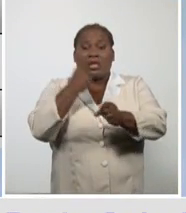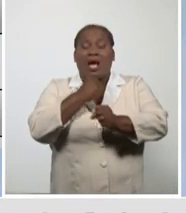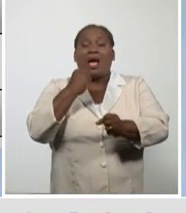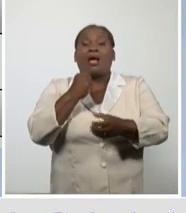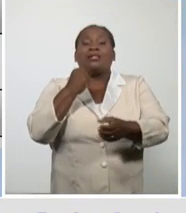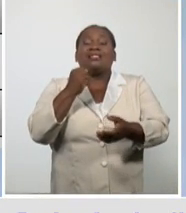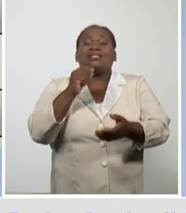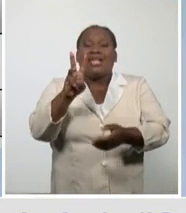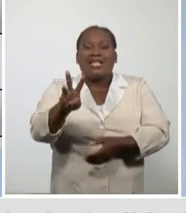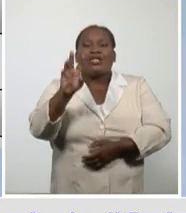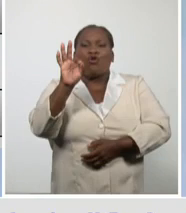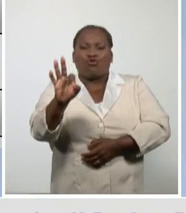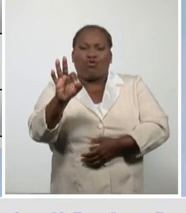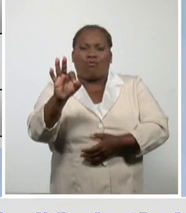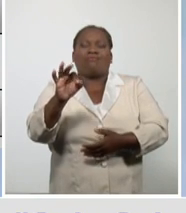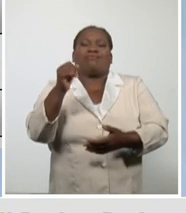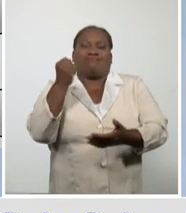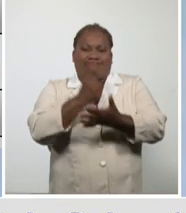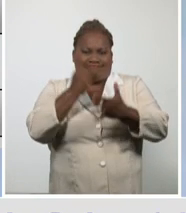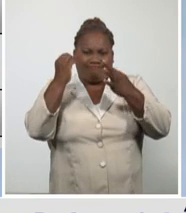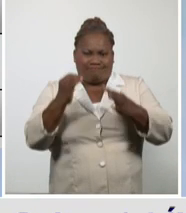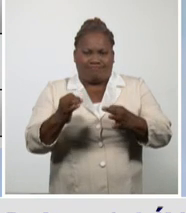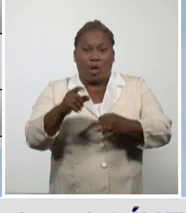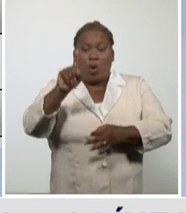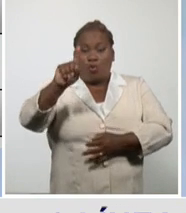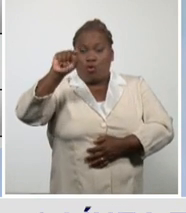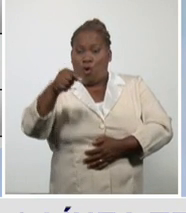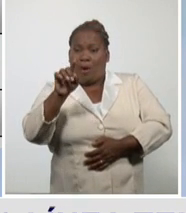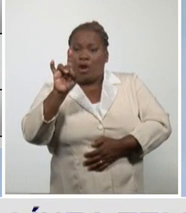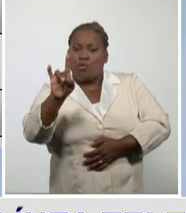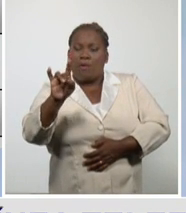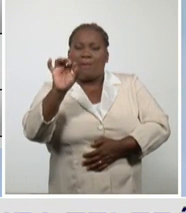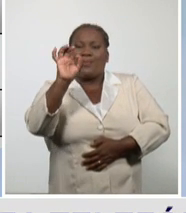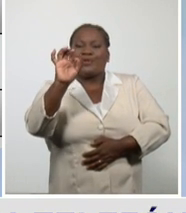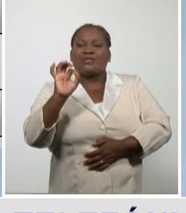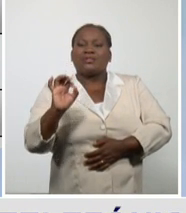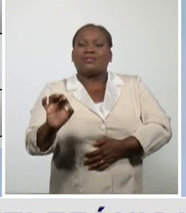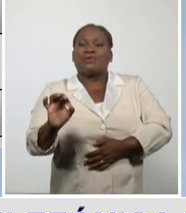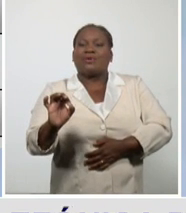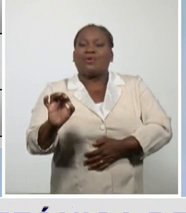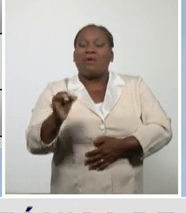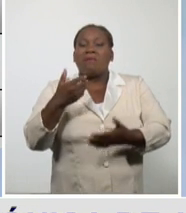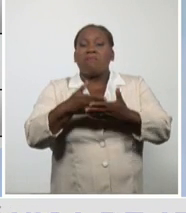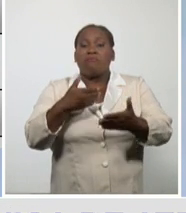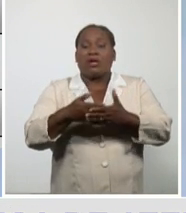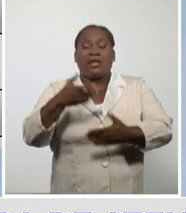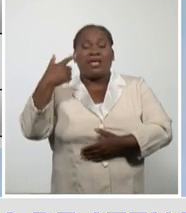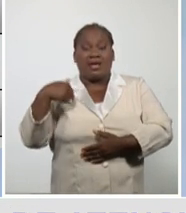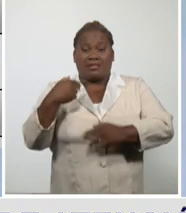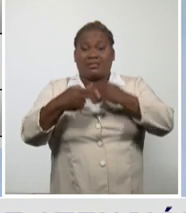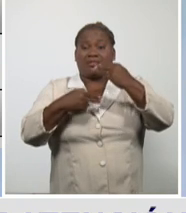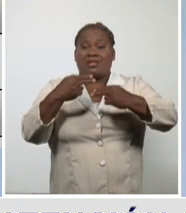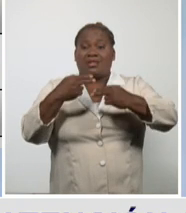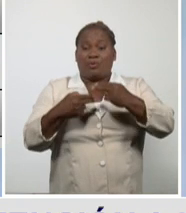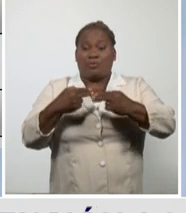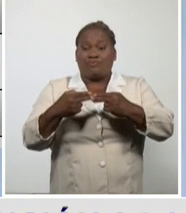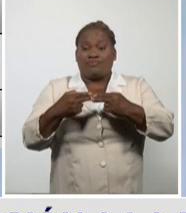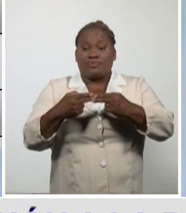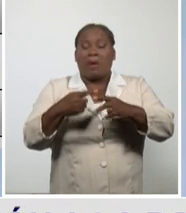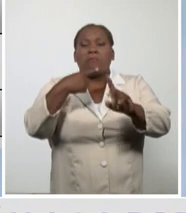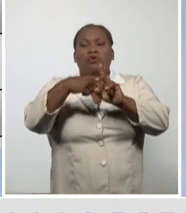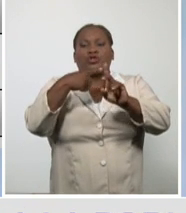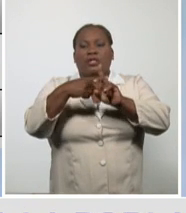confirmados. O sea, el 1,9% de las muestras que se procesaron en el día de ayer resultaron